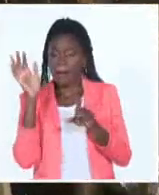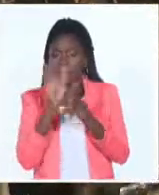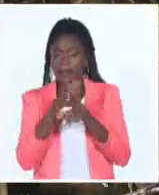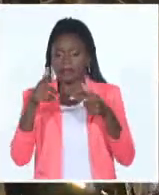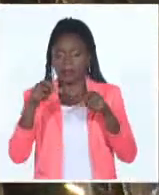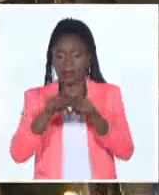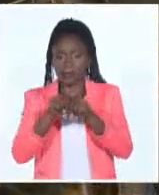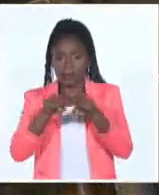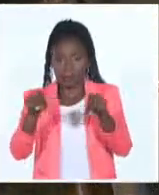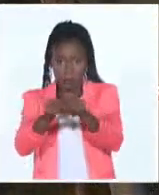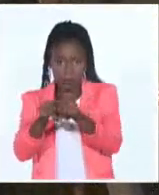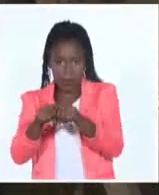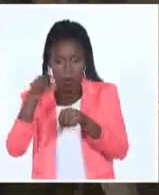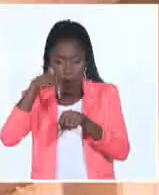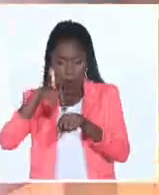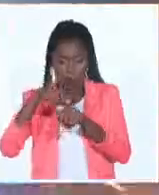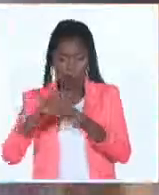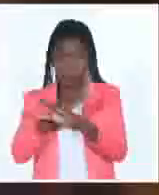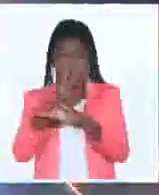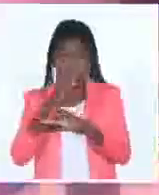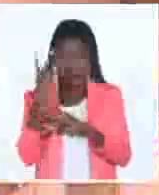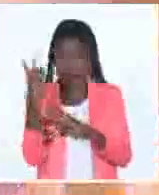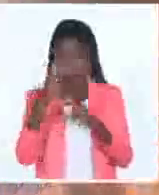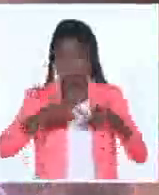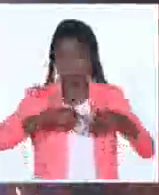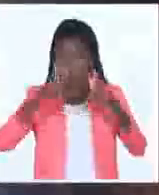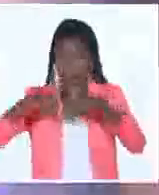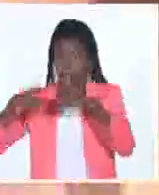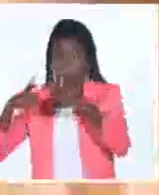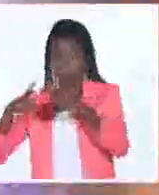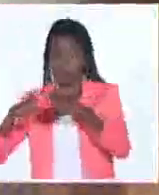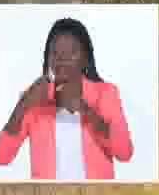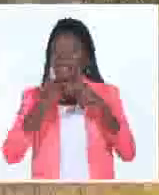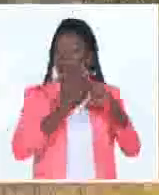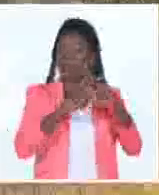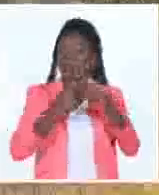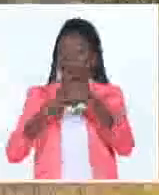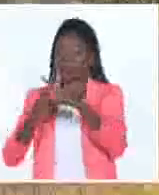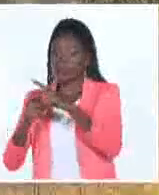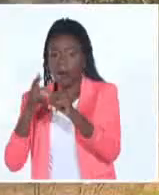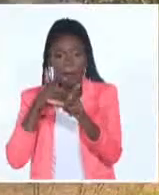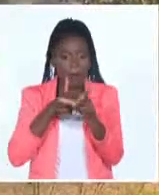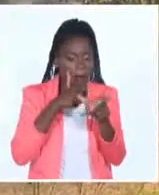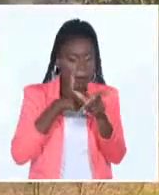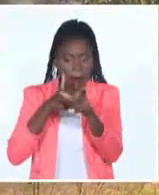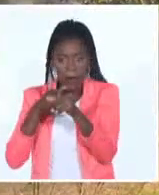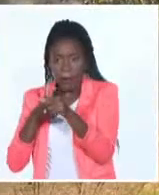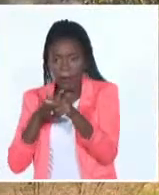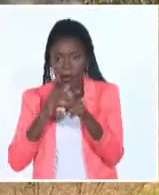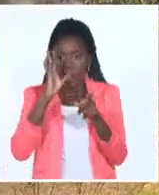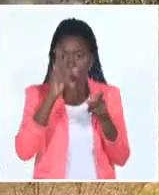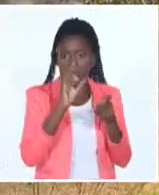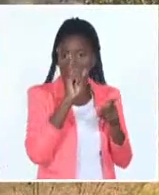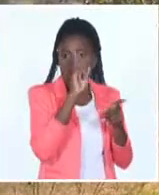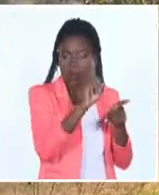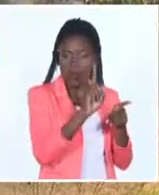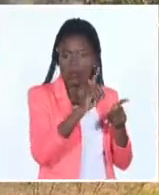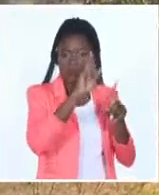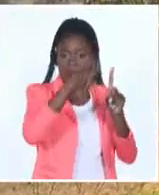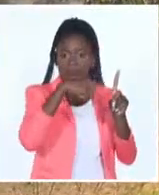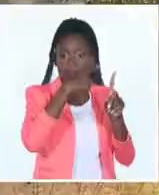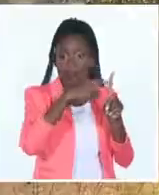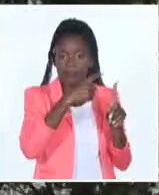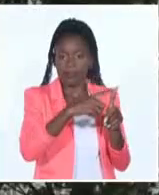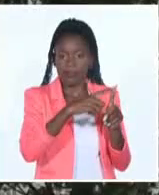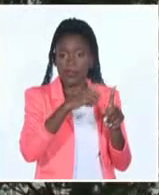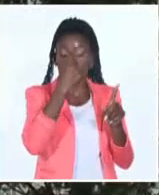demanda en el día de hoy. Tenemos dos unidades que están cumpliendo mantenimiento, la unidad número 1 de la termoeléctrica de Santa Cruz del Norte, y también tenemos fuera